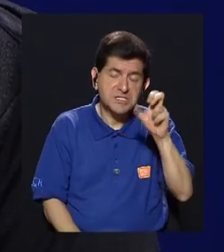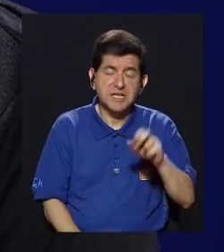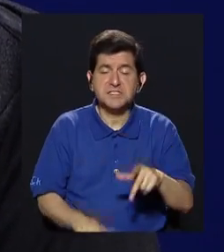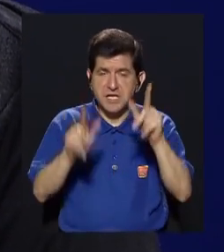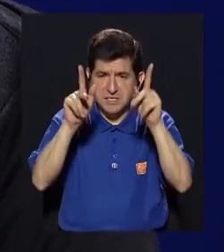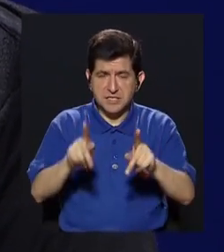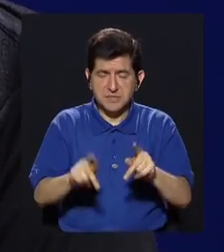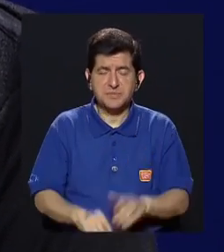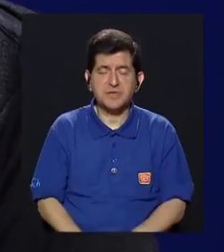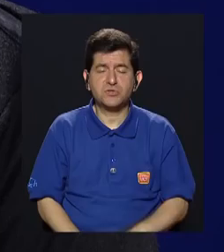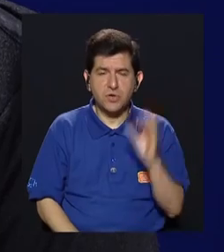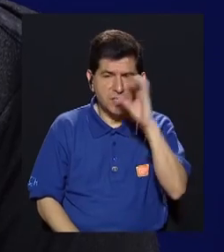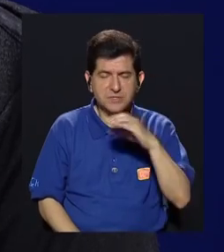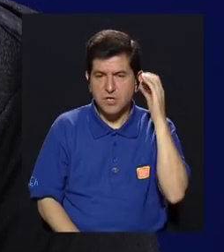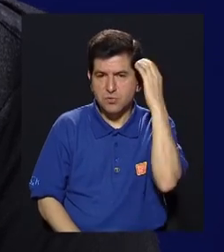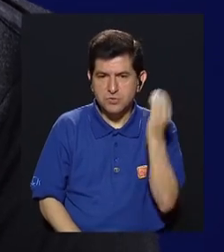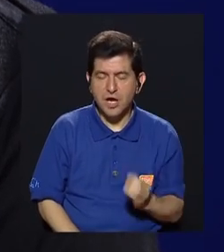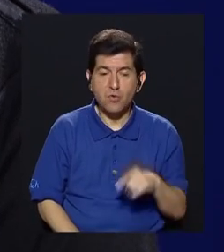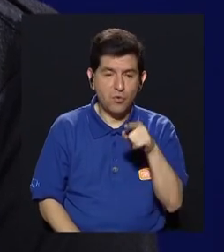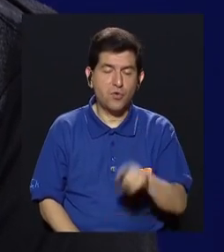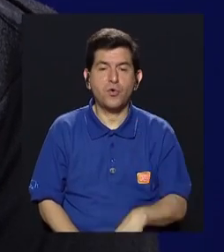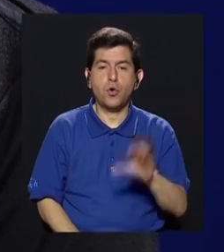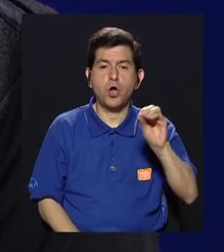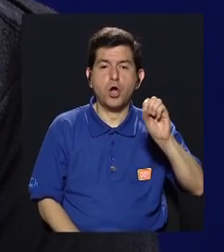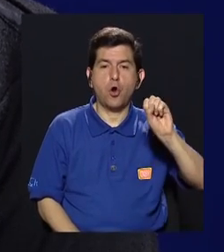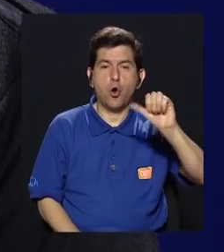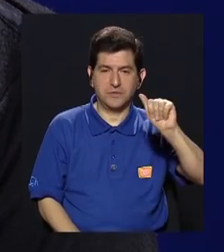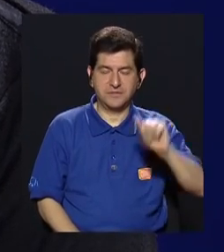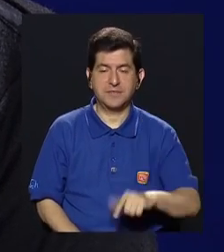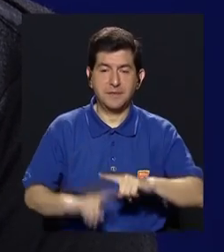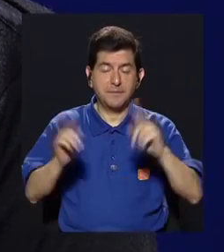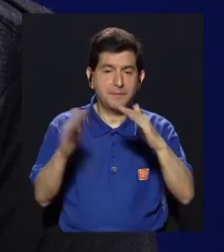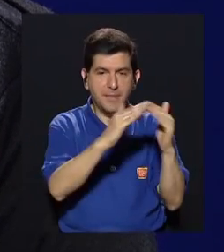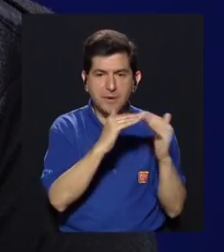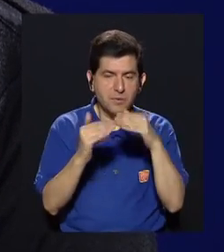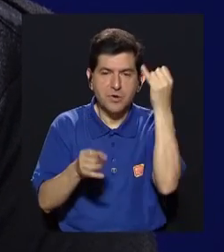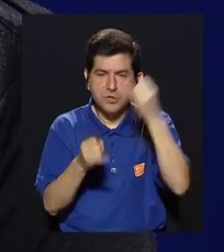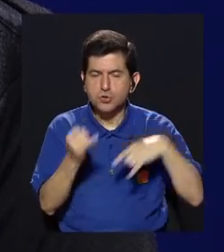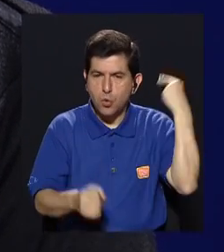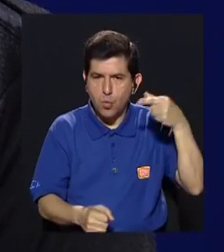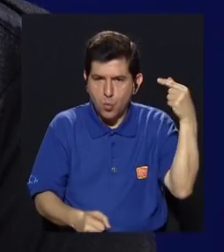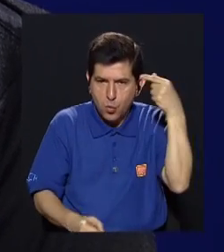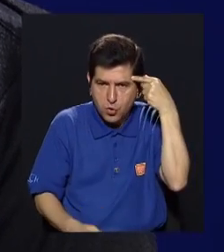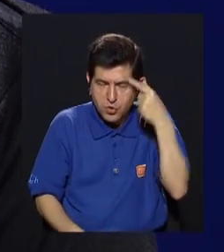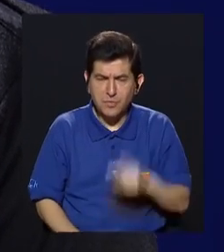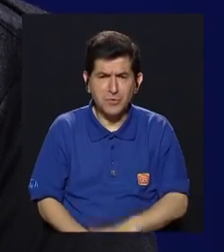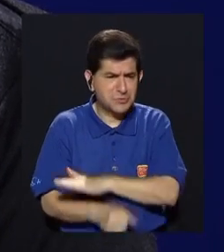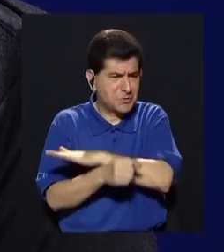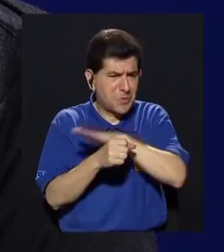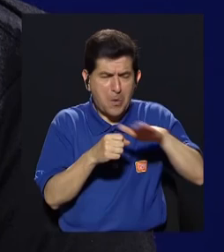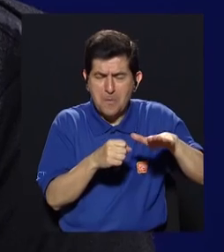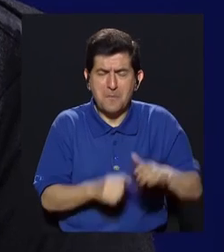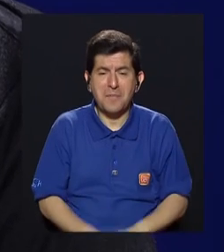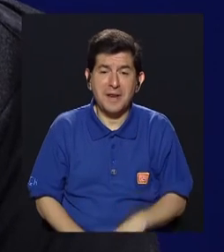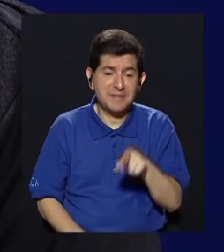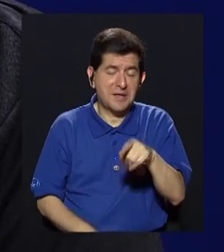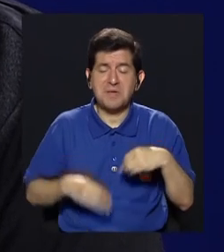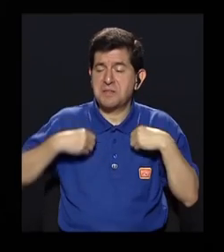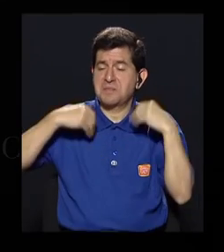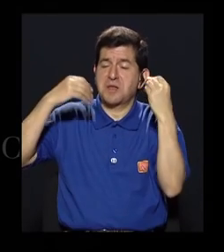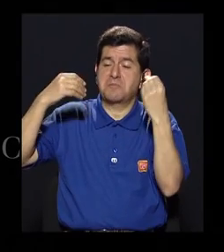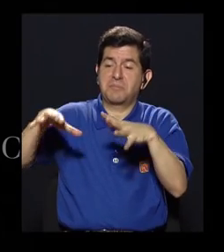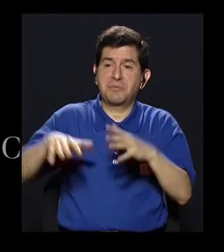quedan 300 obreros en la península diosa es una población que en los últimos gobiernos está totalmente a la deriva